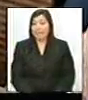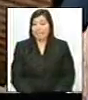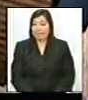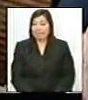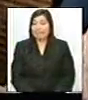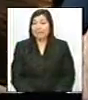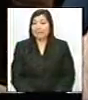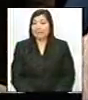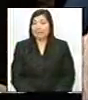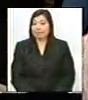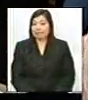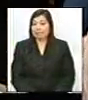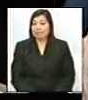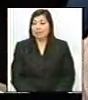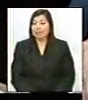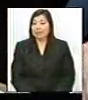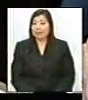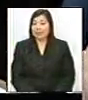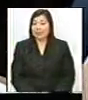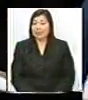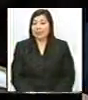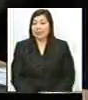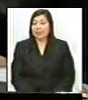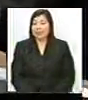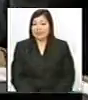Tiene el uso de la palabra el congresista Guillermo Martorell.